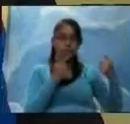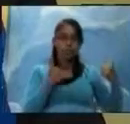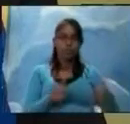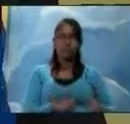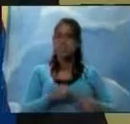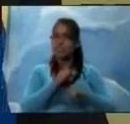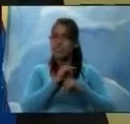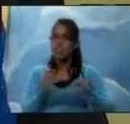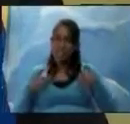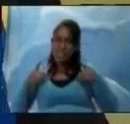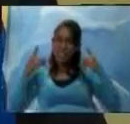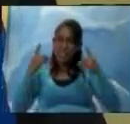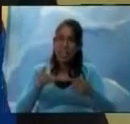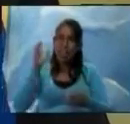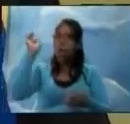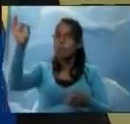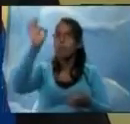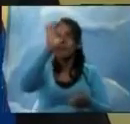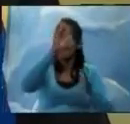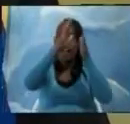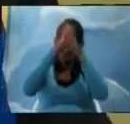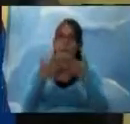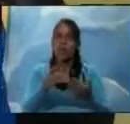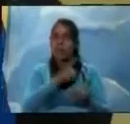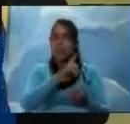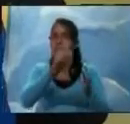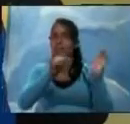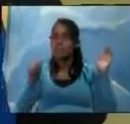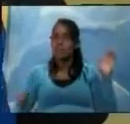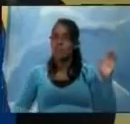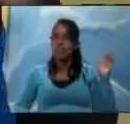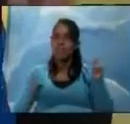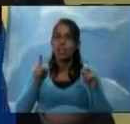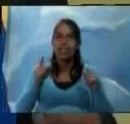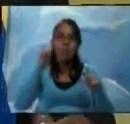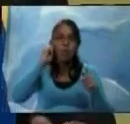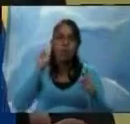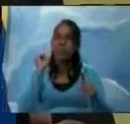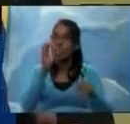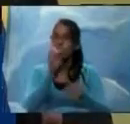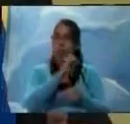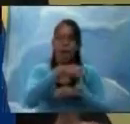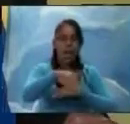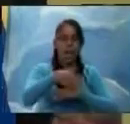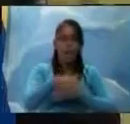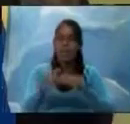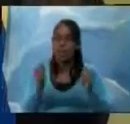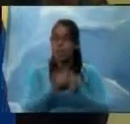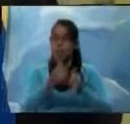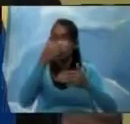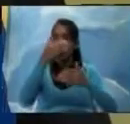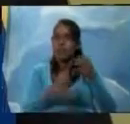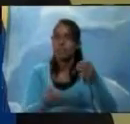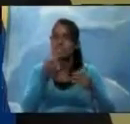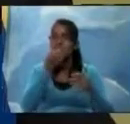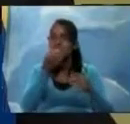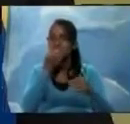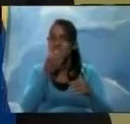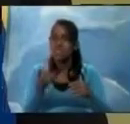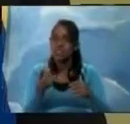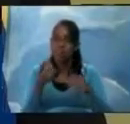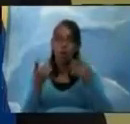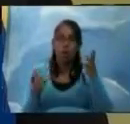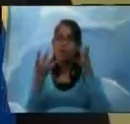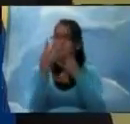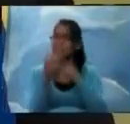se había dedicado a predicar la palabra del Señor, y ella salió a la calle con una hoja verde y una hoja seca, y su